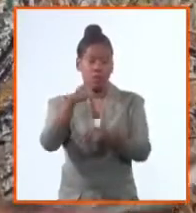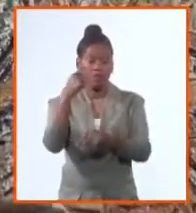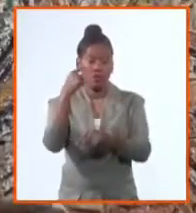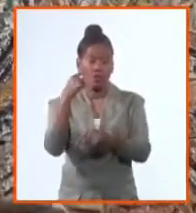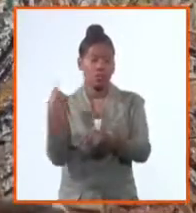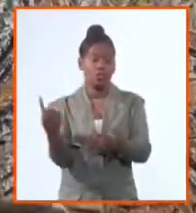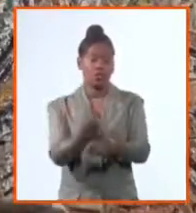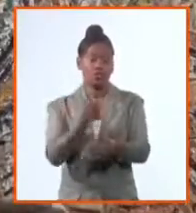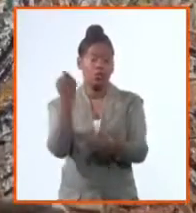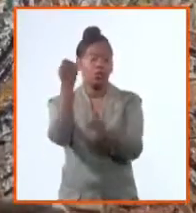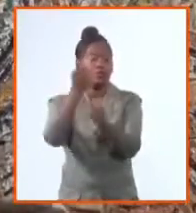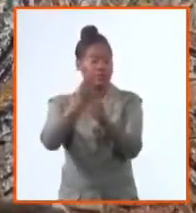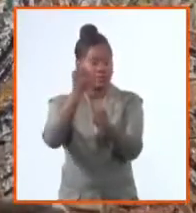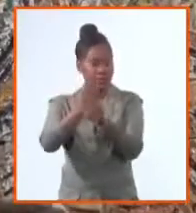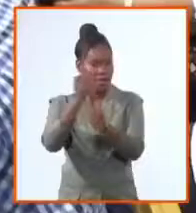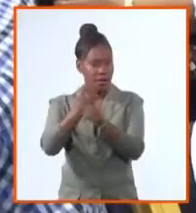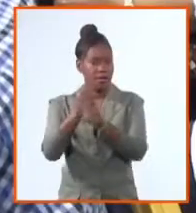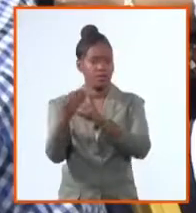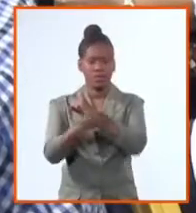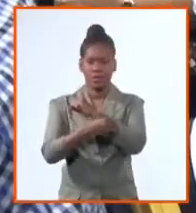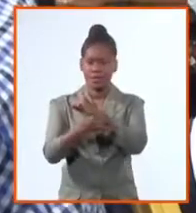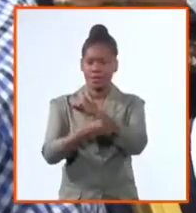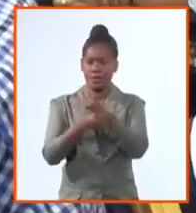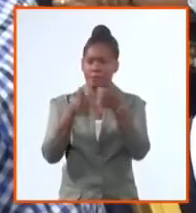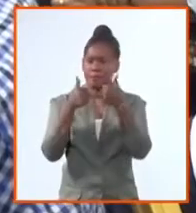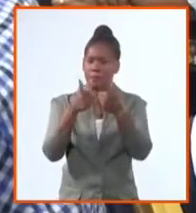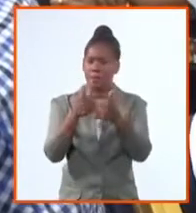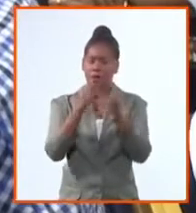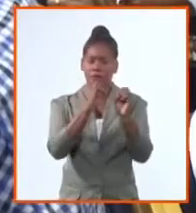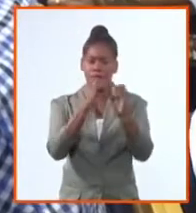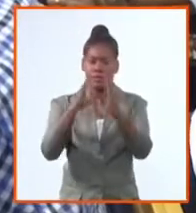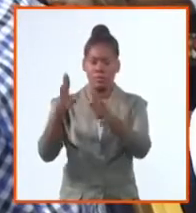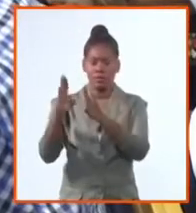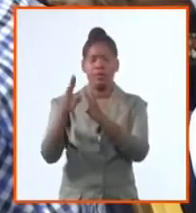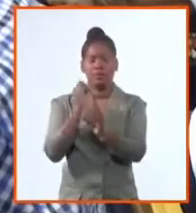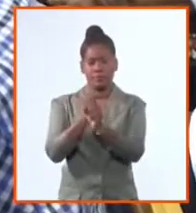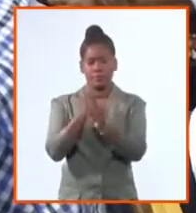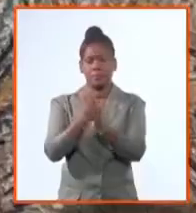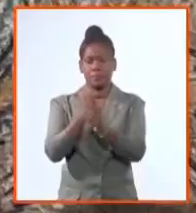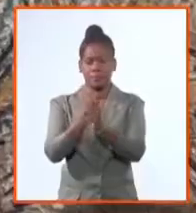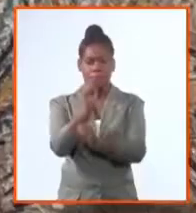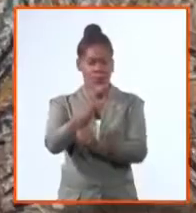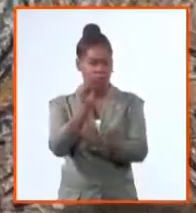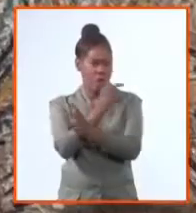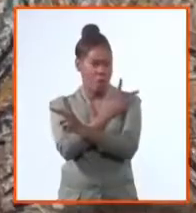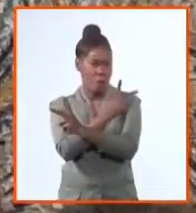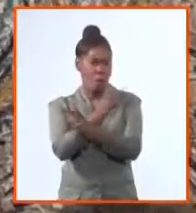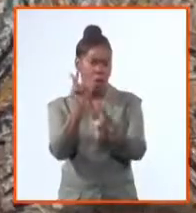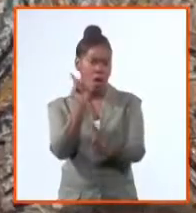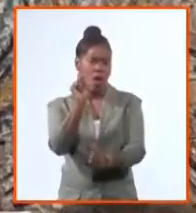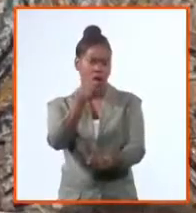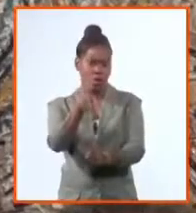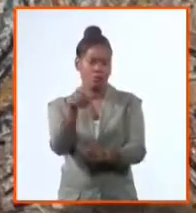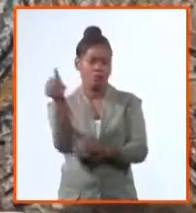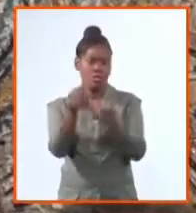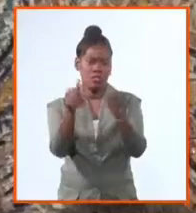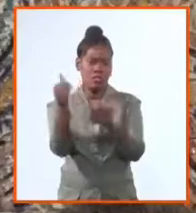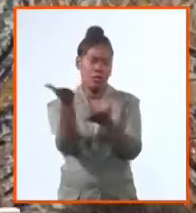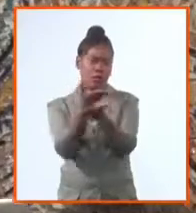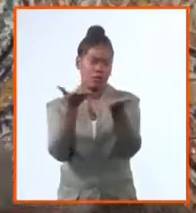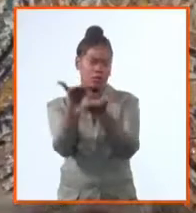están participando los expertos, están participando los científicos. Y es una manera de participar el sector científico en la toma